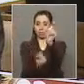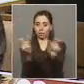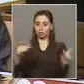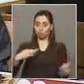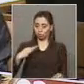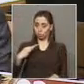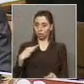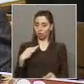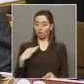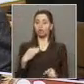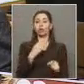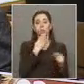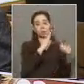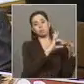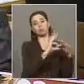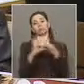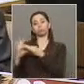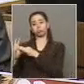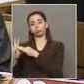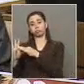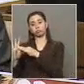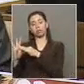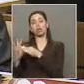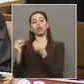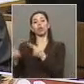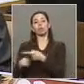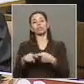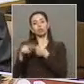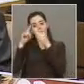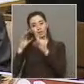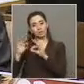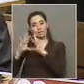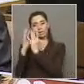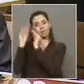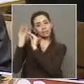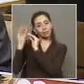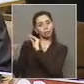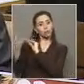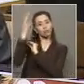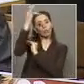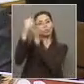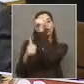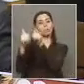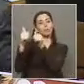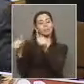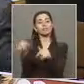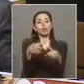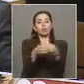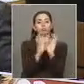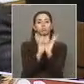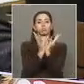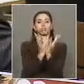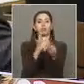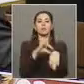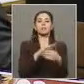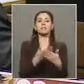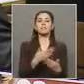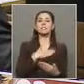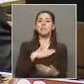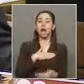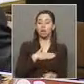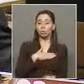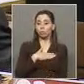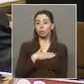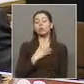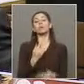no está ajeno ni está desvinculado a cómo la sociedad decide formar a los profesionales que constituyen el equipo de salud. Y por